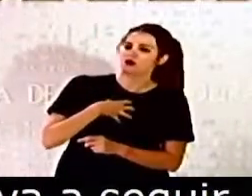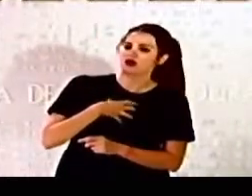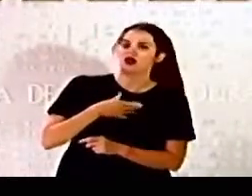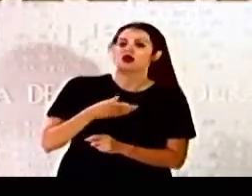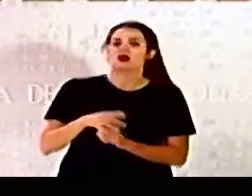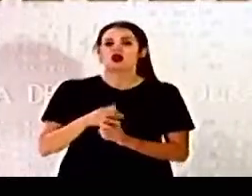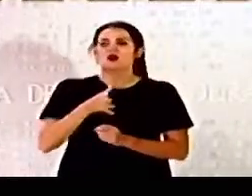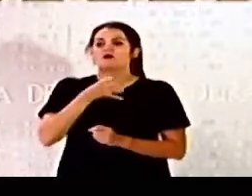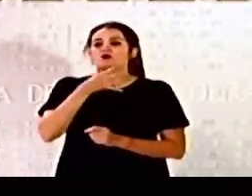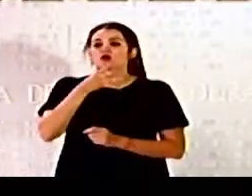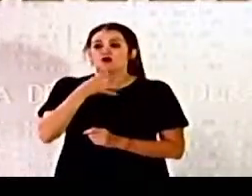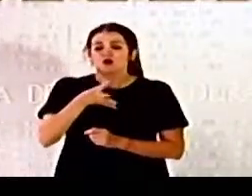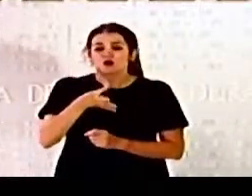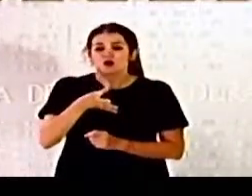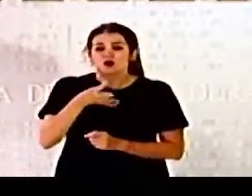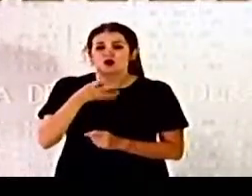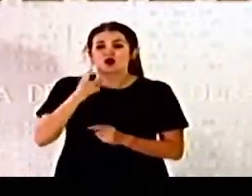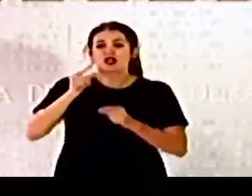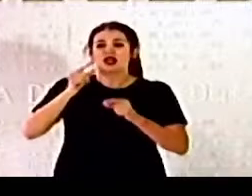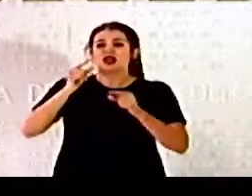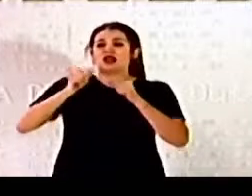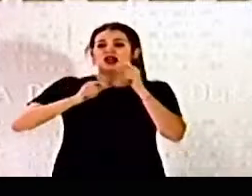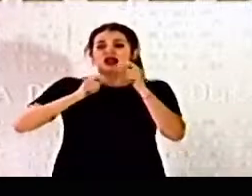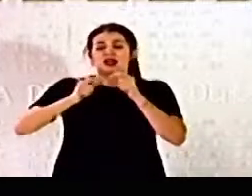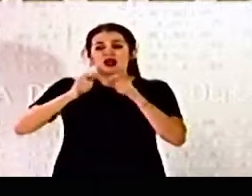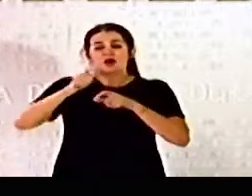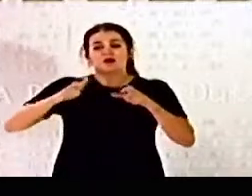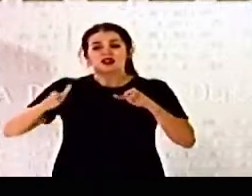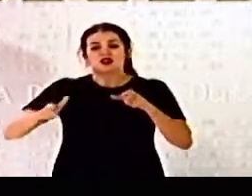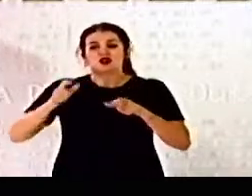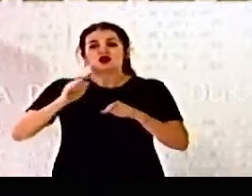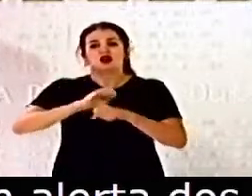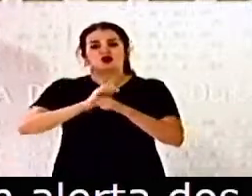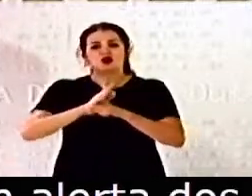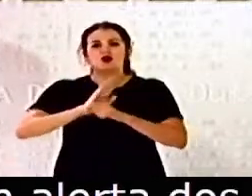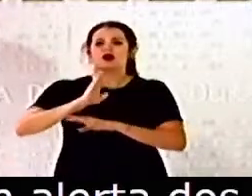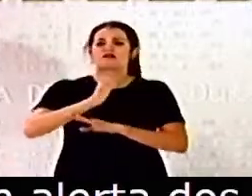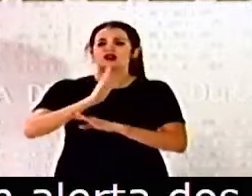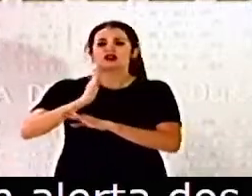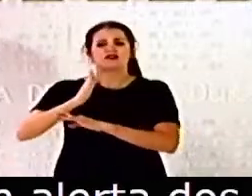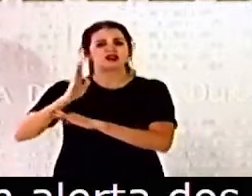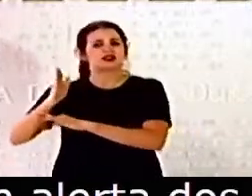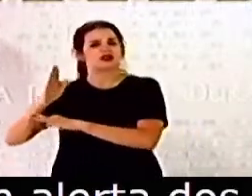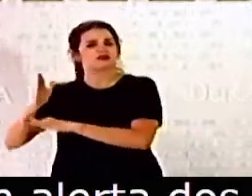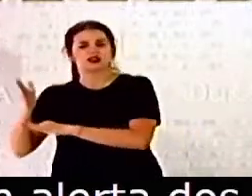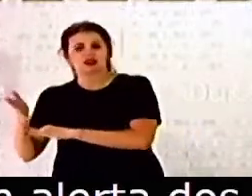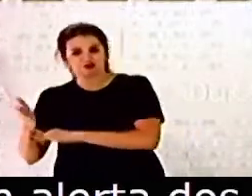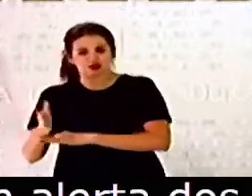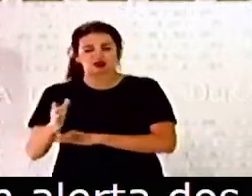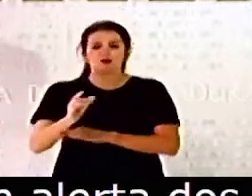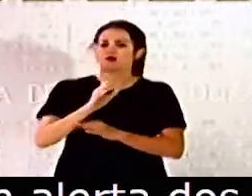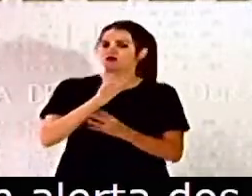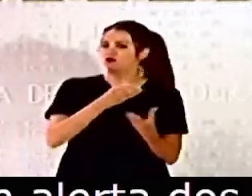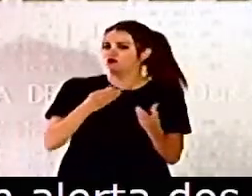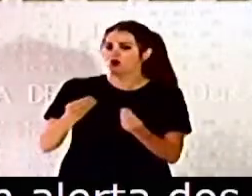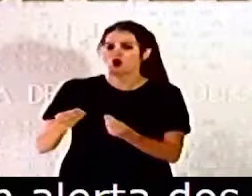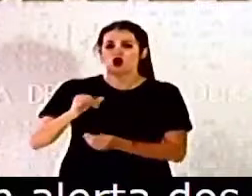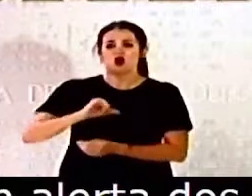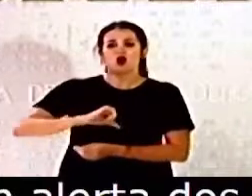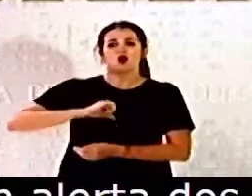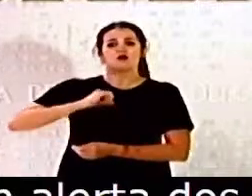La velocidad de crecimiento de la incidencia, el incremento sustancial de los ingresos hospitalarios que se están